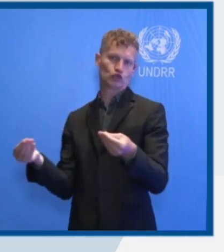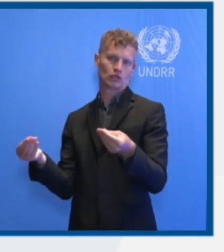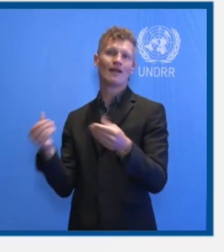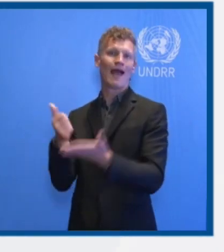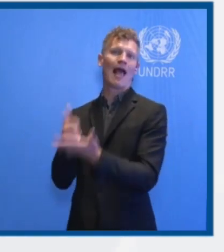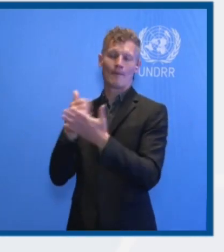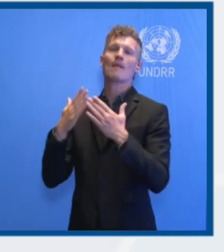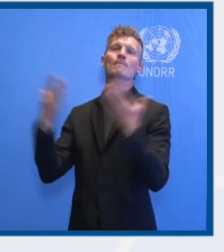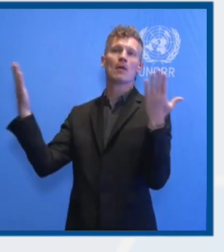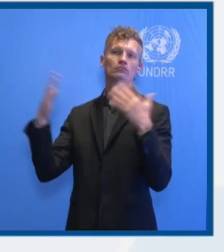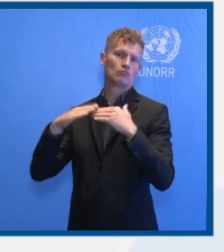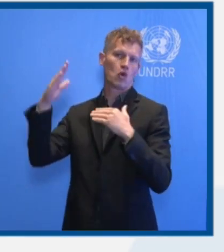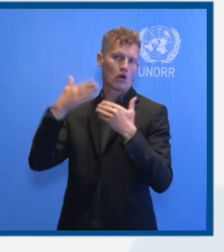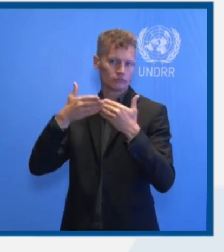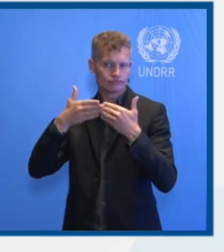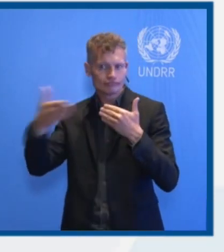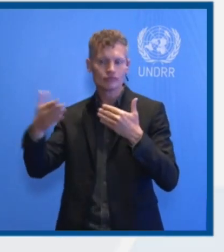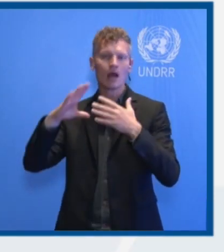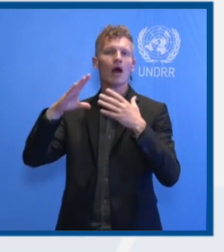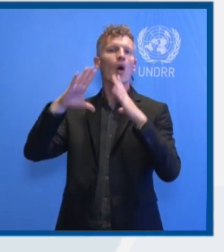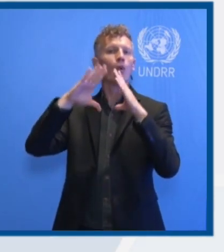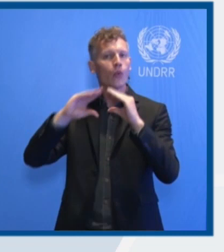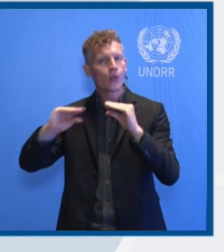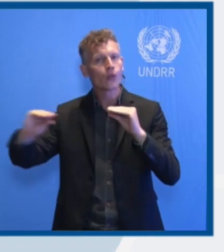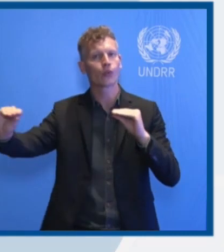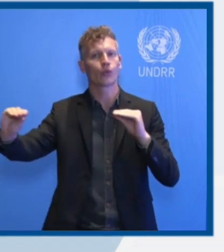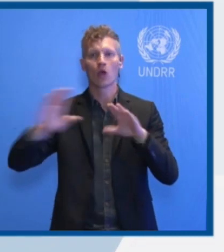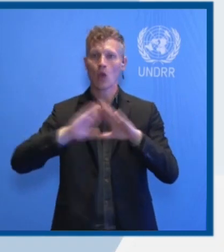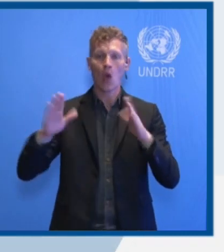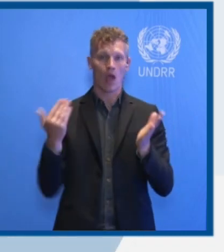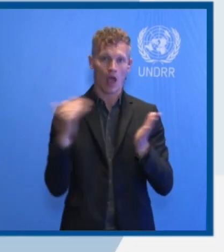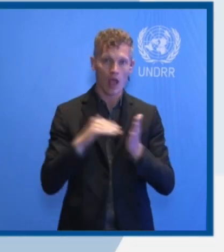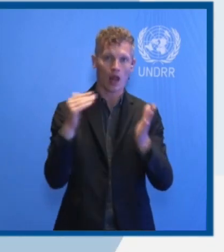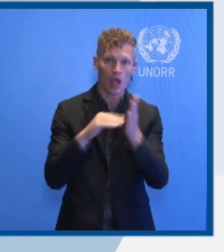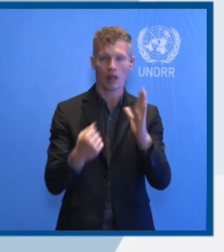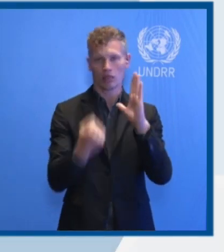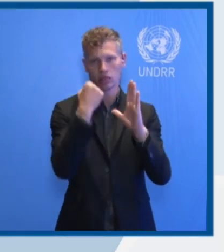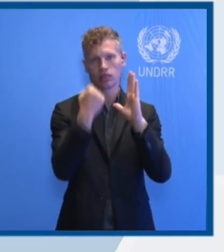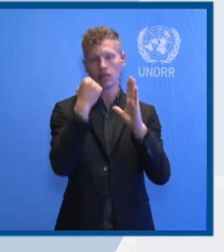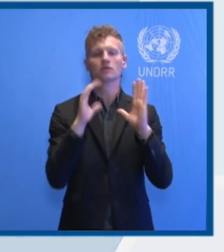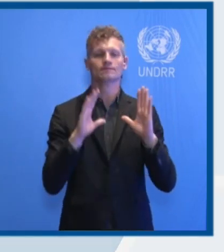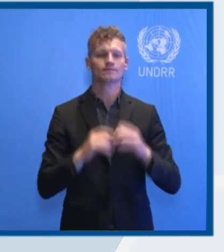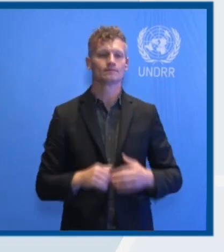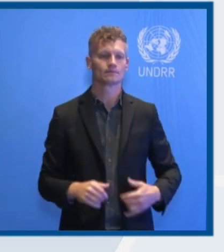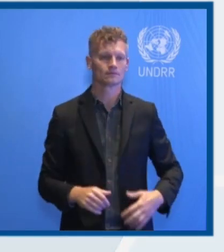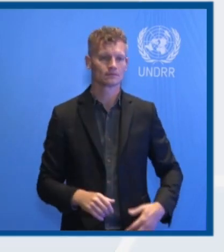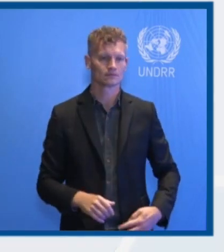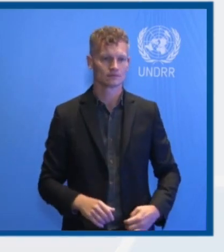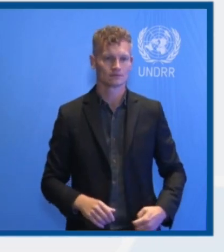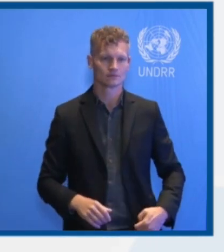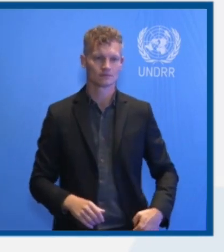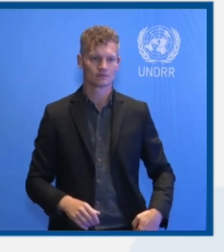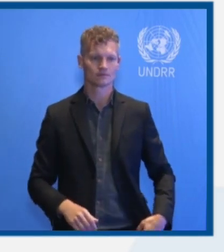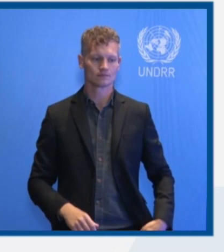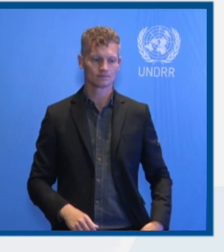Thank you very much, Carolina. I would want to pass the same question to Ms. Sonja Layton.